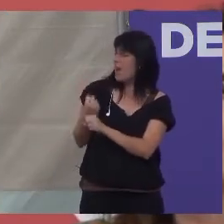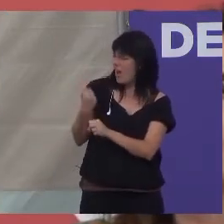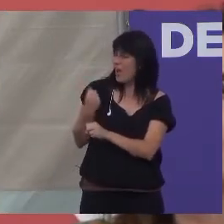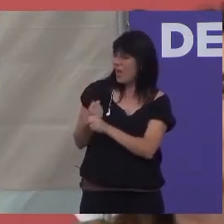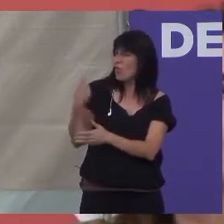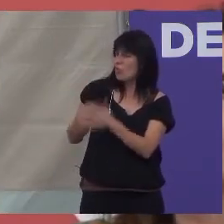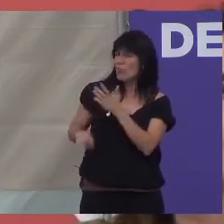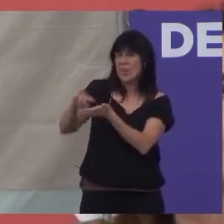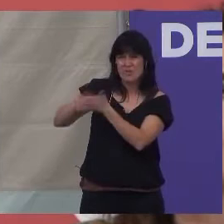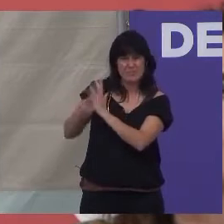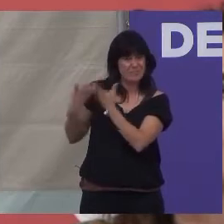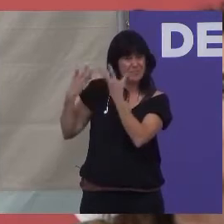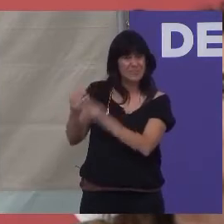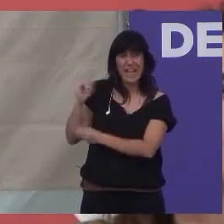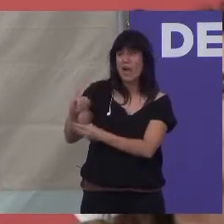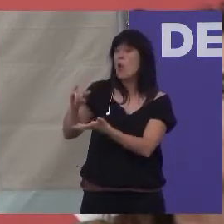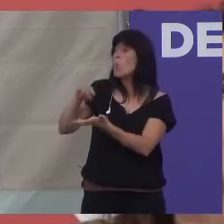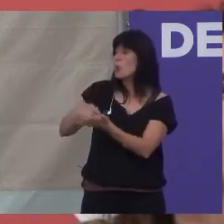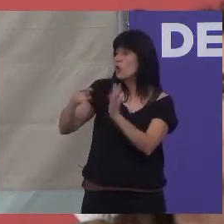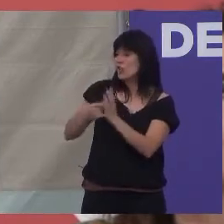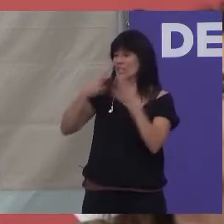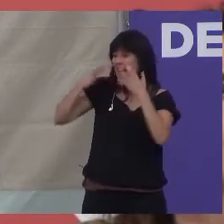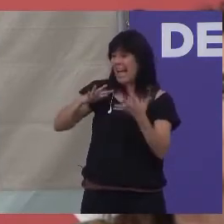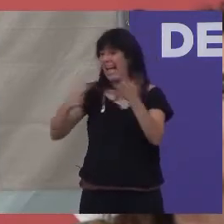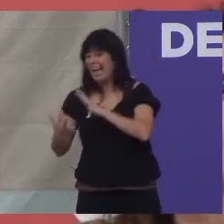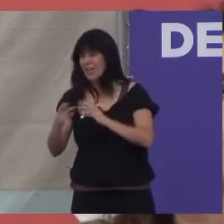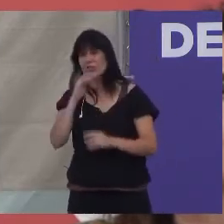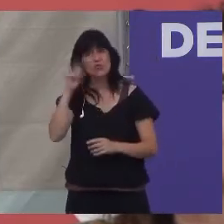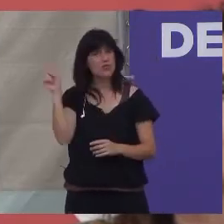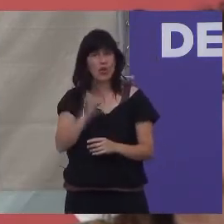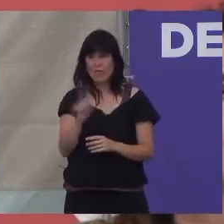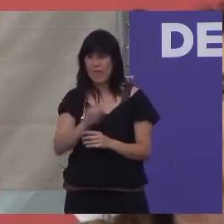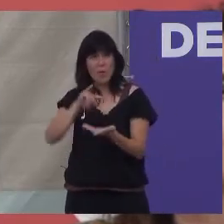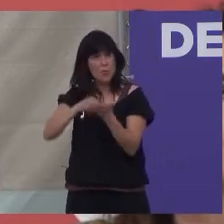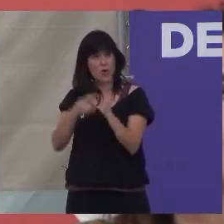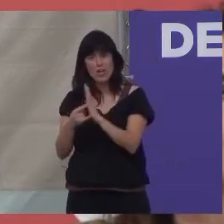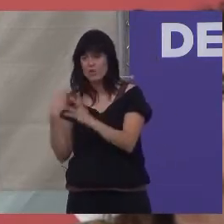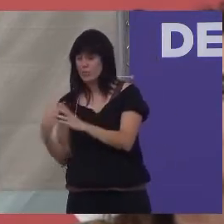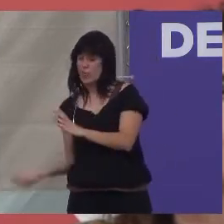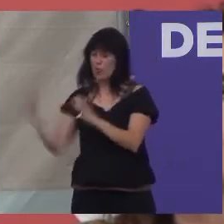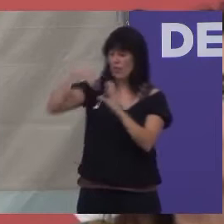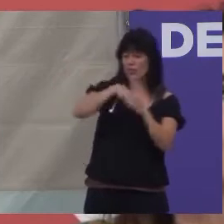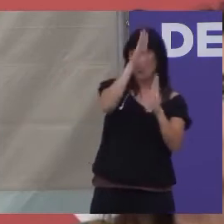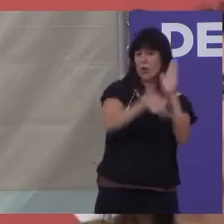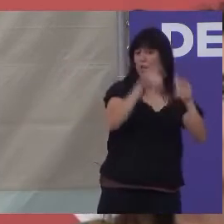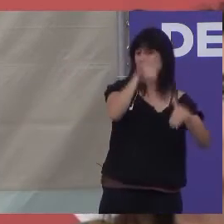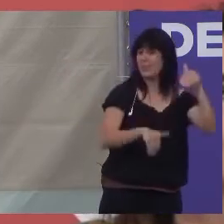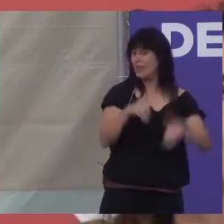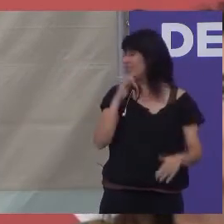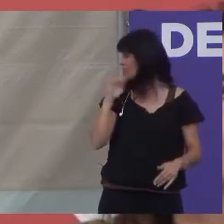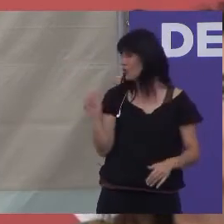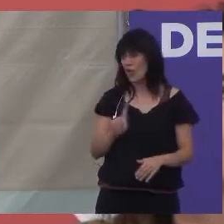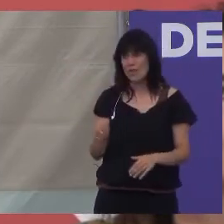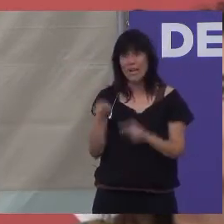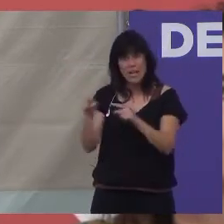muchos proyectos, proyectos que no han llegado a ver la luz, proyectos que no han llegado a los programas electorales y que eso ha